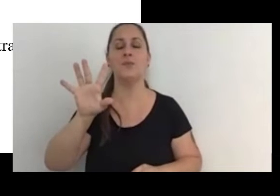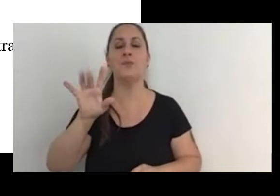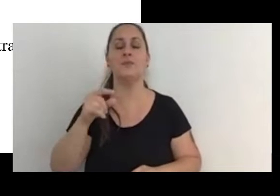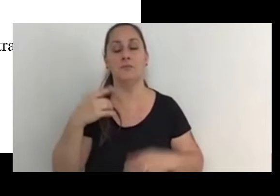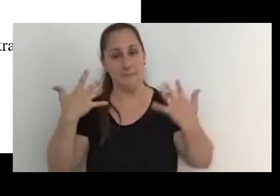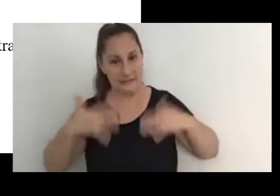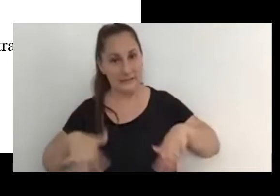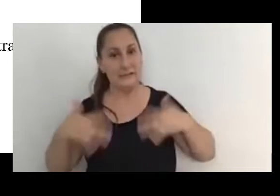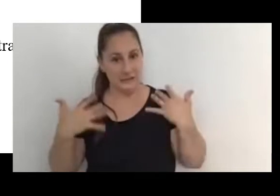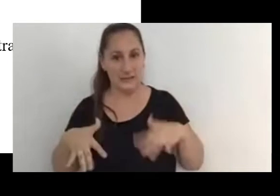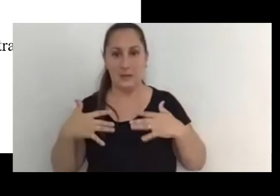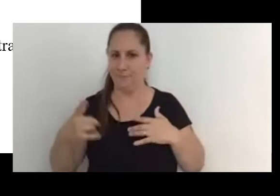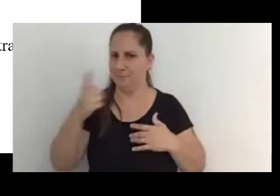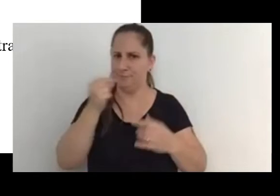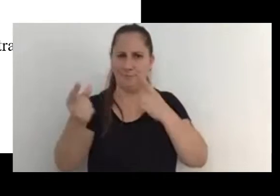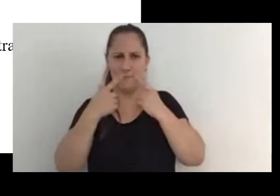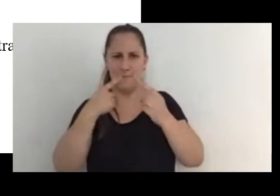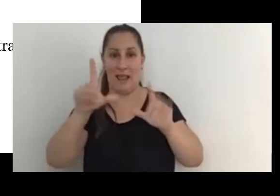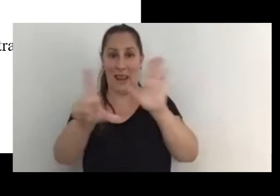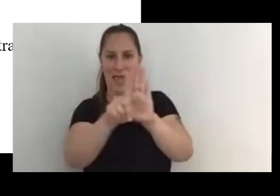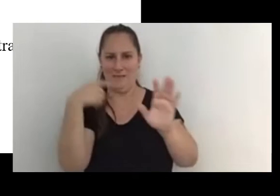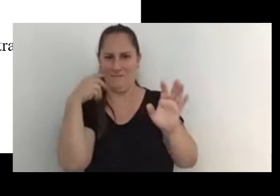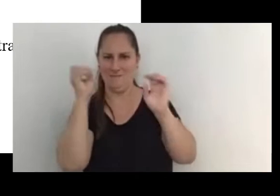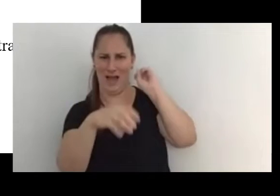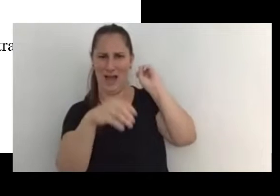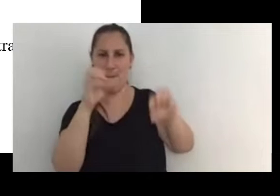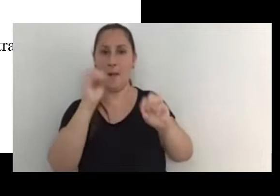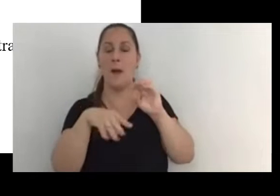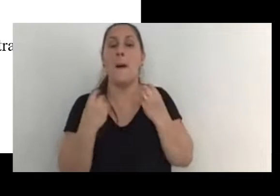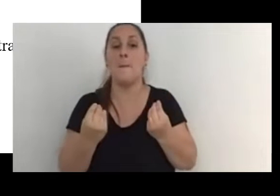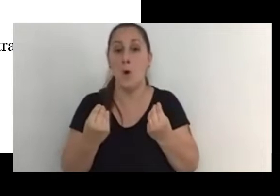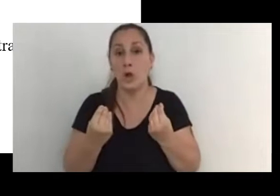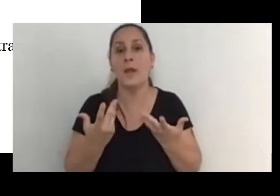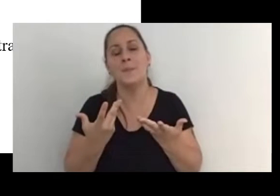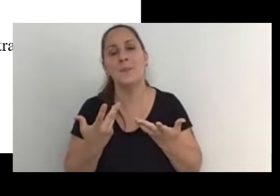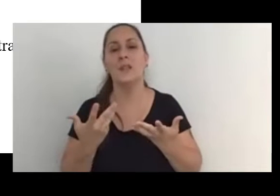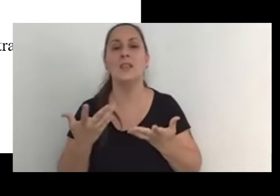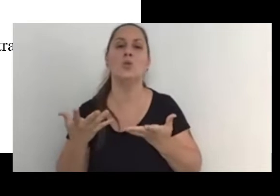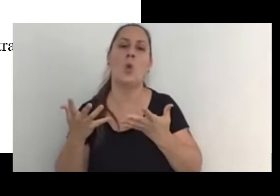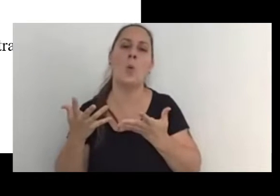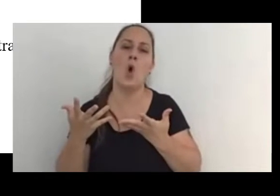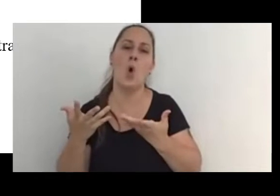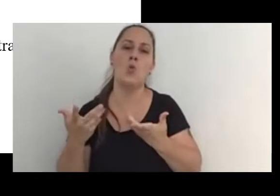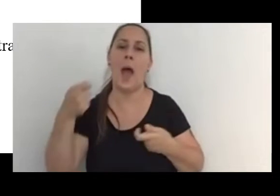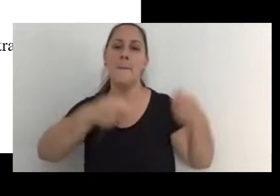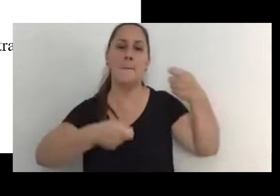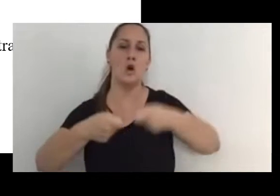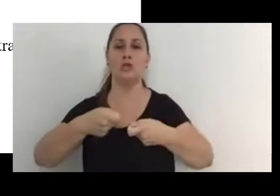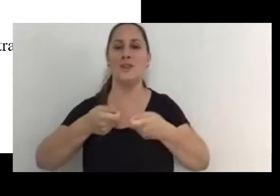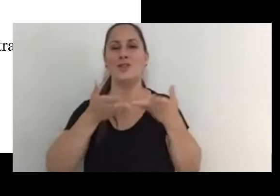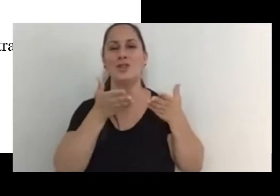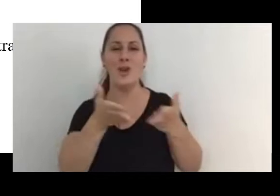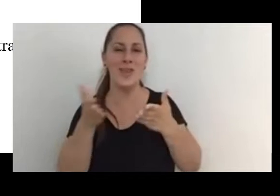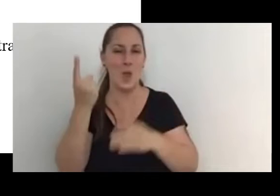bastante criticada porque si bien es un aporte solidario por única vez para